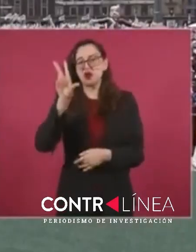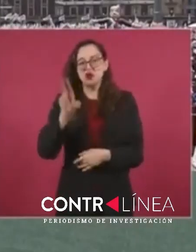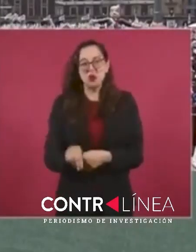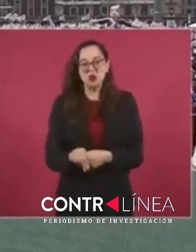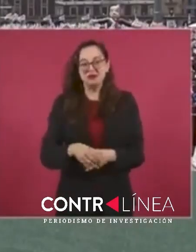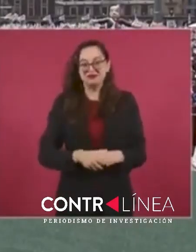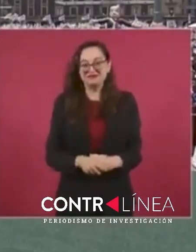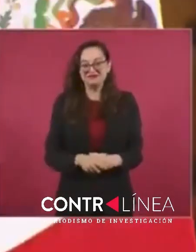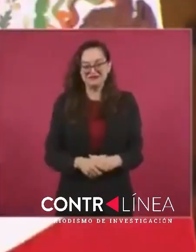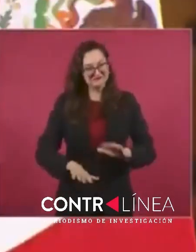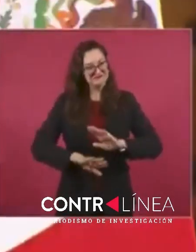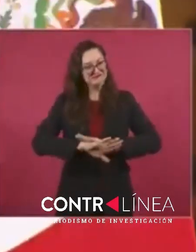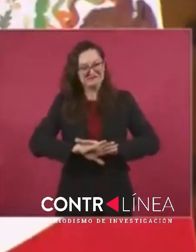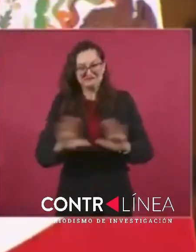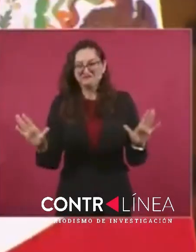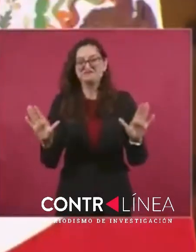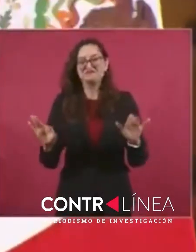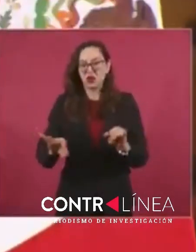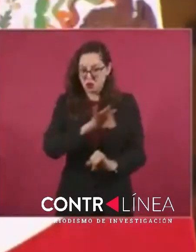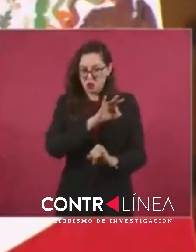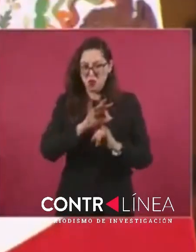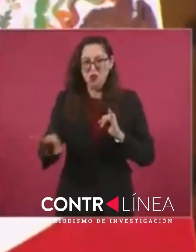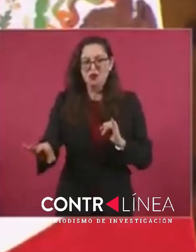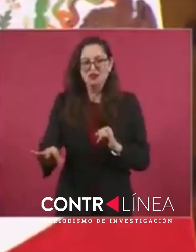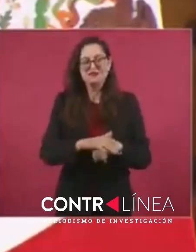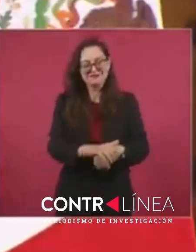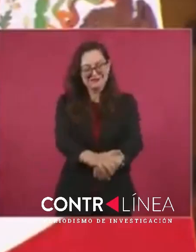ya termino, amigas y amigos.